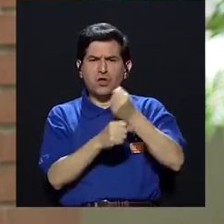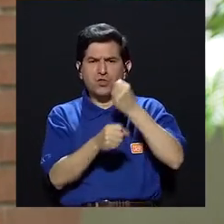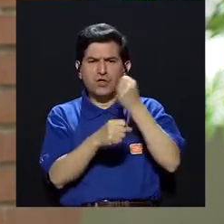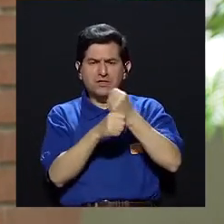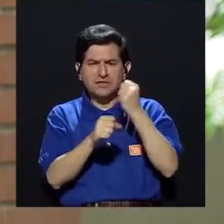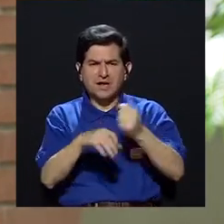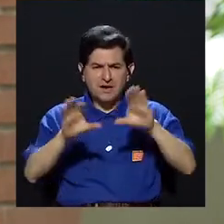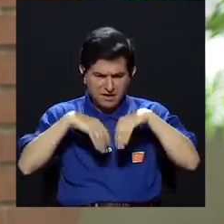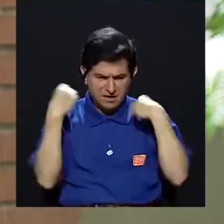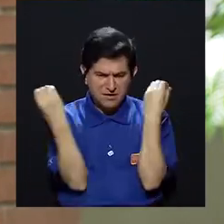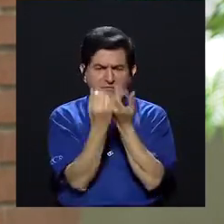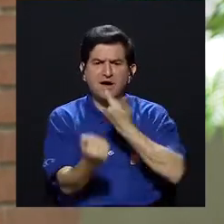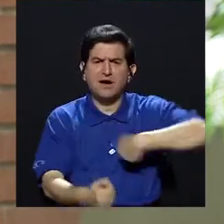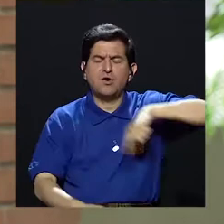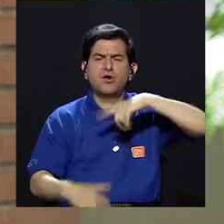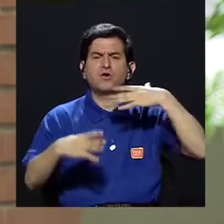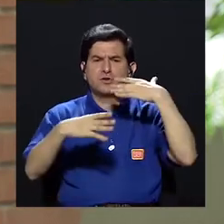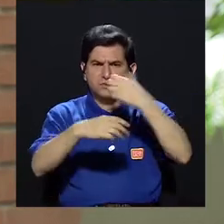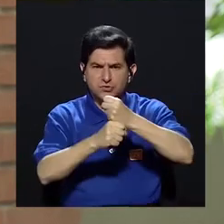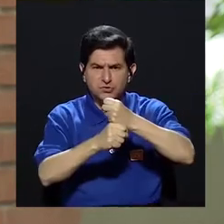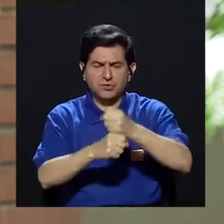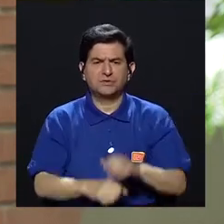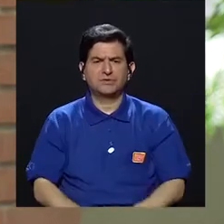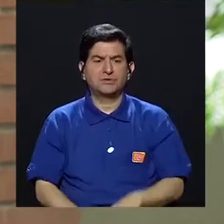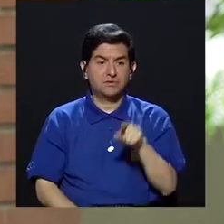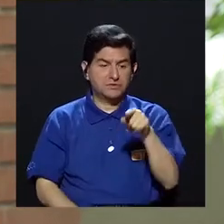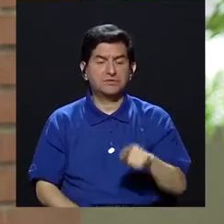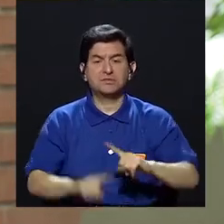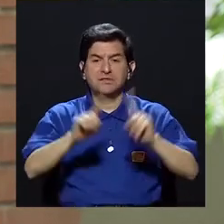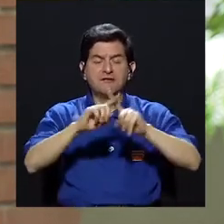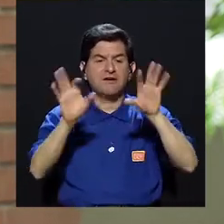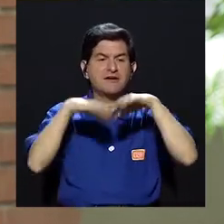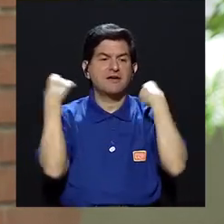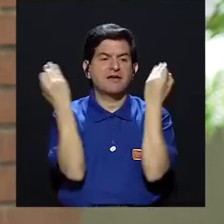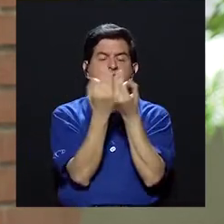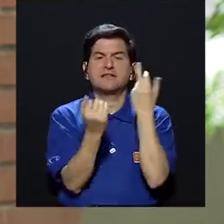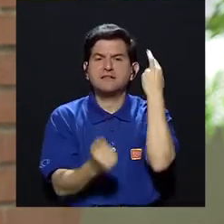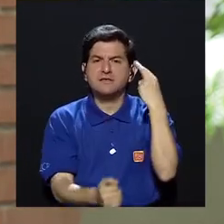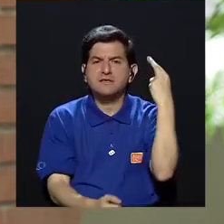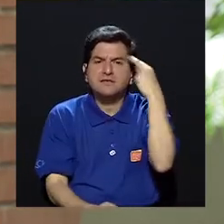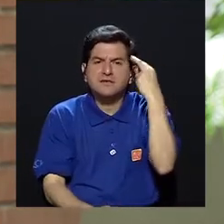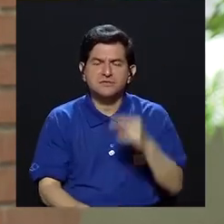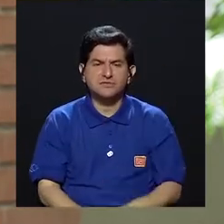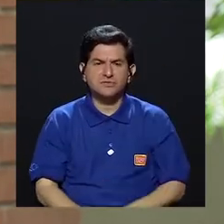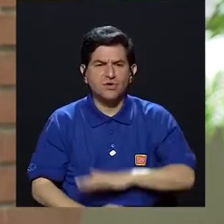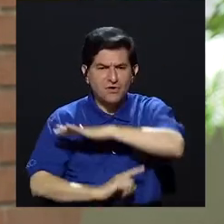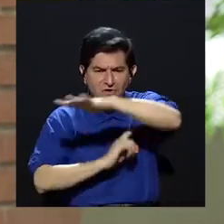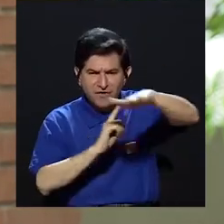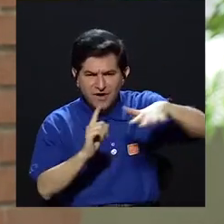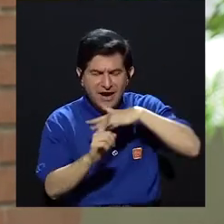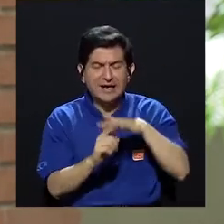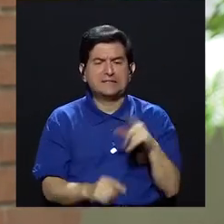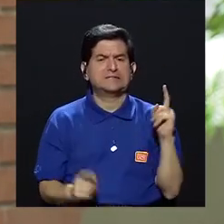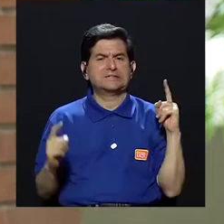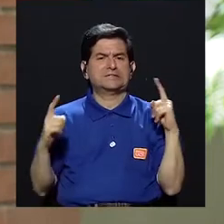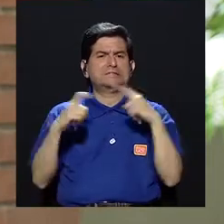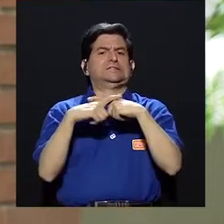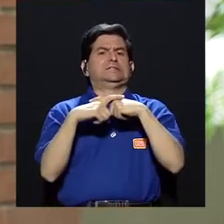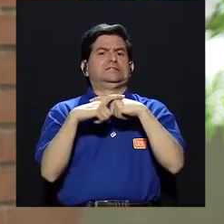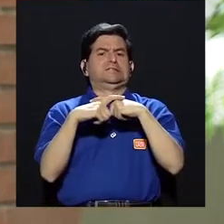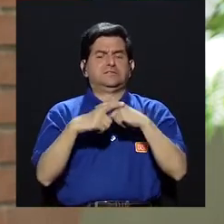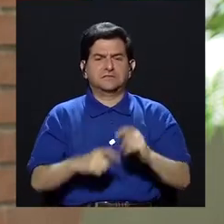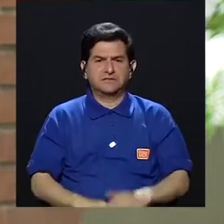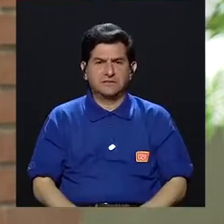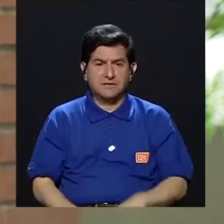trabajo organizativo que estamos realizando con estas familias, porque el entorno es complejo y